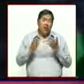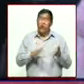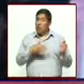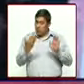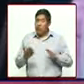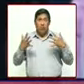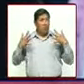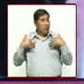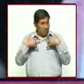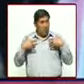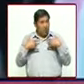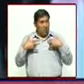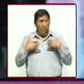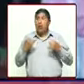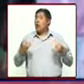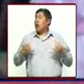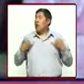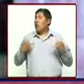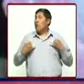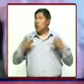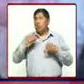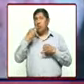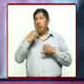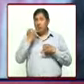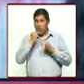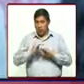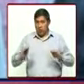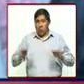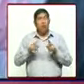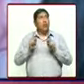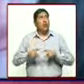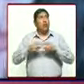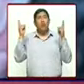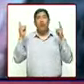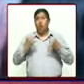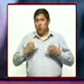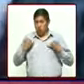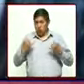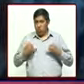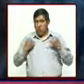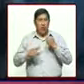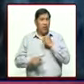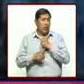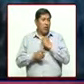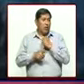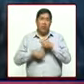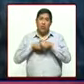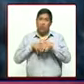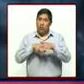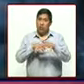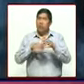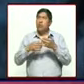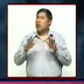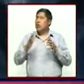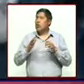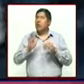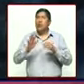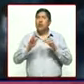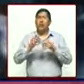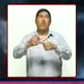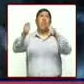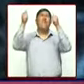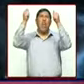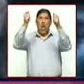muriendo animales. Hay jóvenes, hasta podría decir que niños, hay personas muy jóvenes quienes están liderando esta movilización, que han llegado con sus